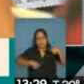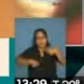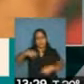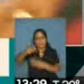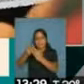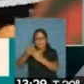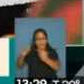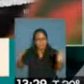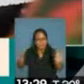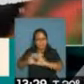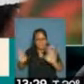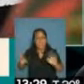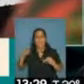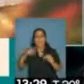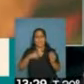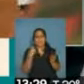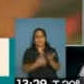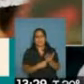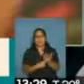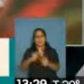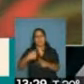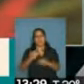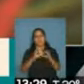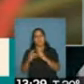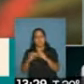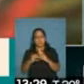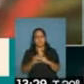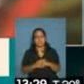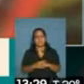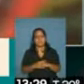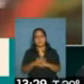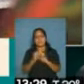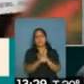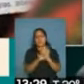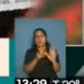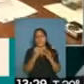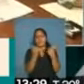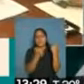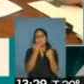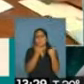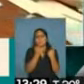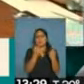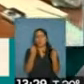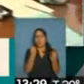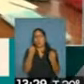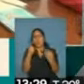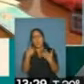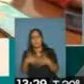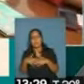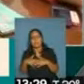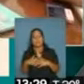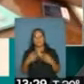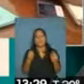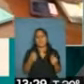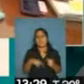a definir la fecha de la próxima sesión. Y de lo que es la Comisión de Finanzas, ¿qué observaciones ustedes ven o qué es lo que